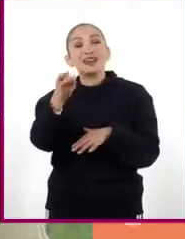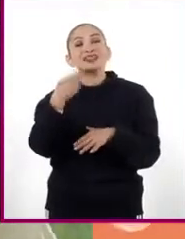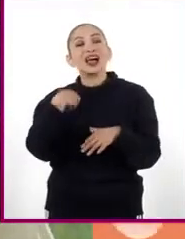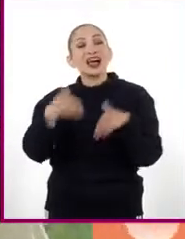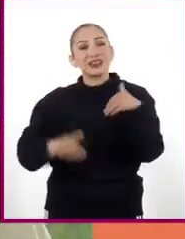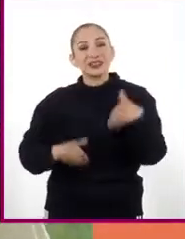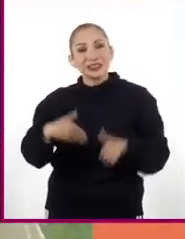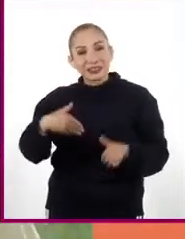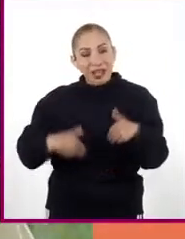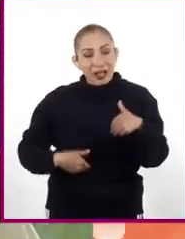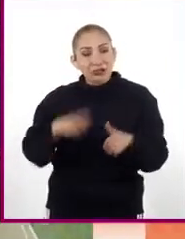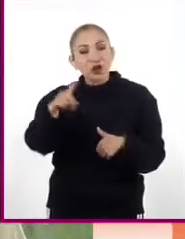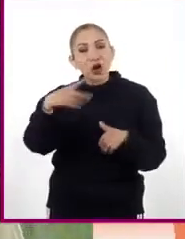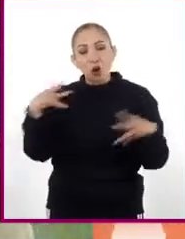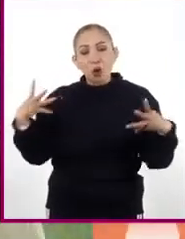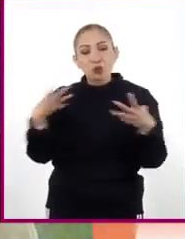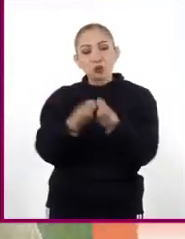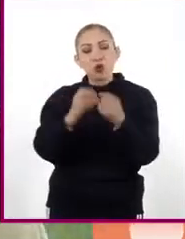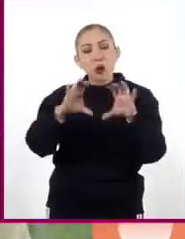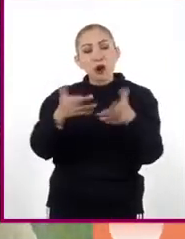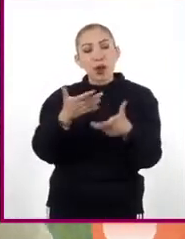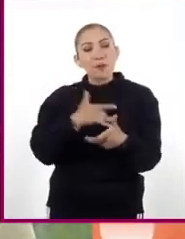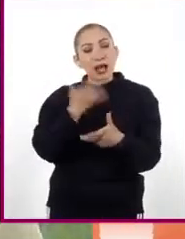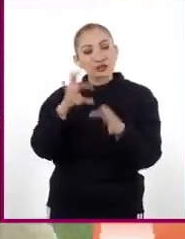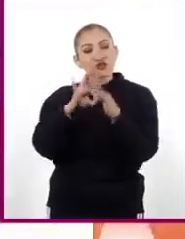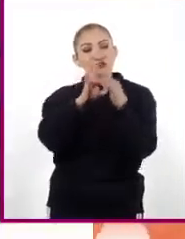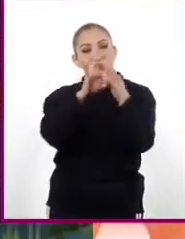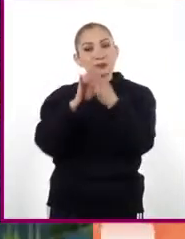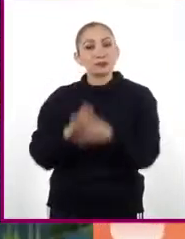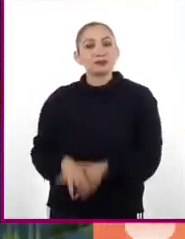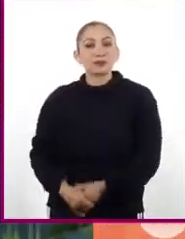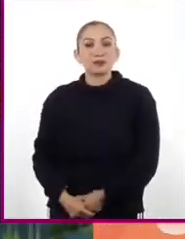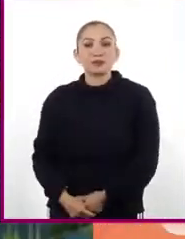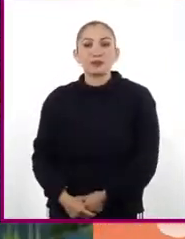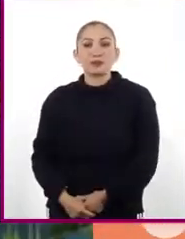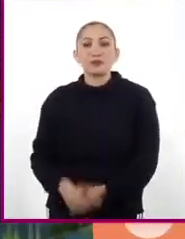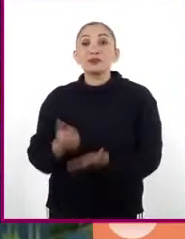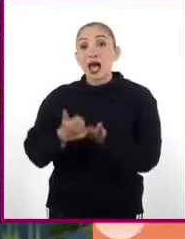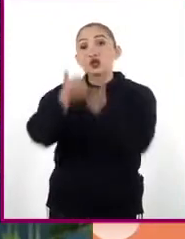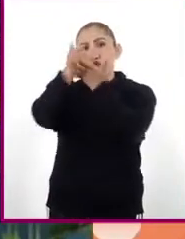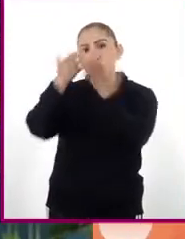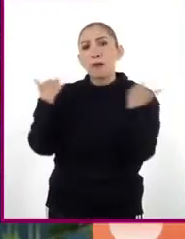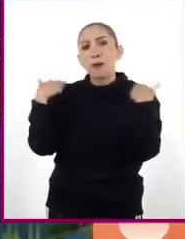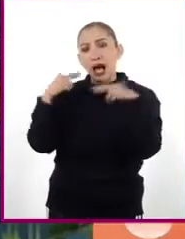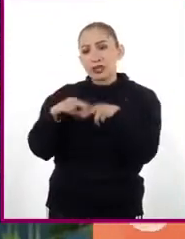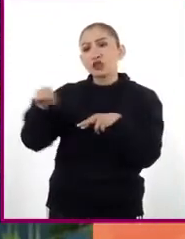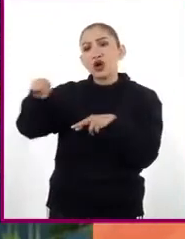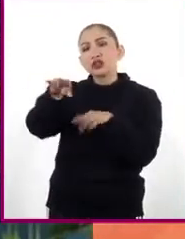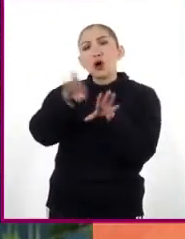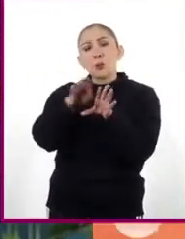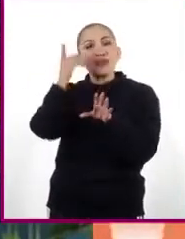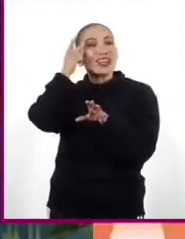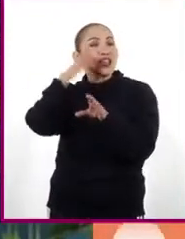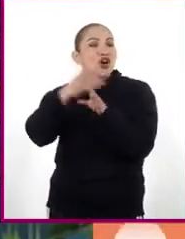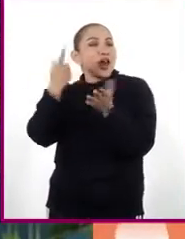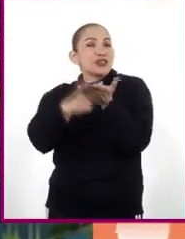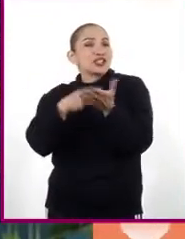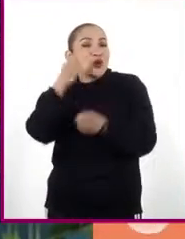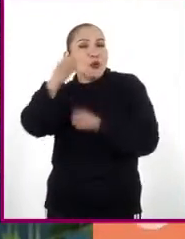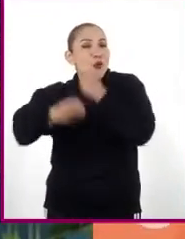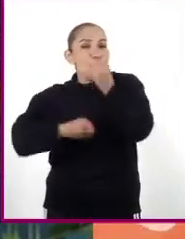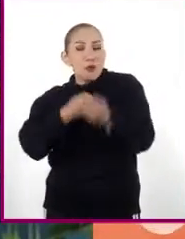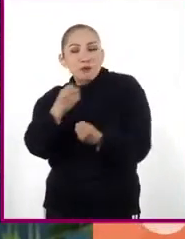de eventos reúne a las personas de la comunidad y nos hace ser más unidos. Y con la ayuda del profesor, que es como nuestro director en la